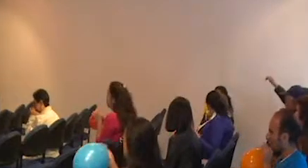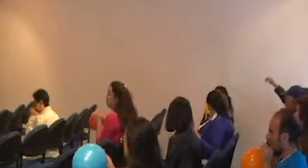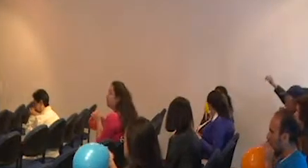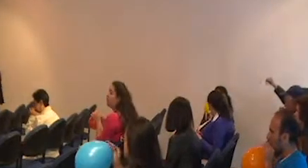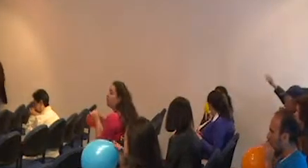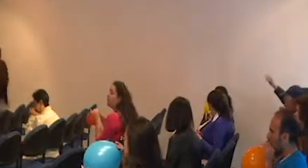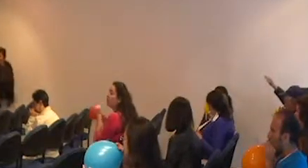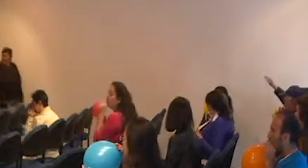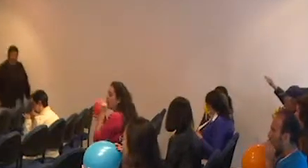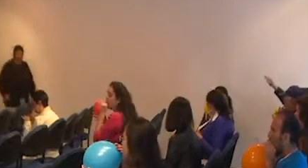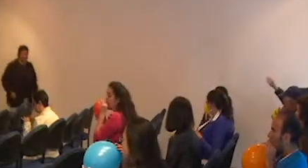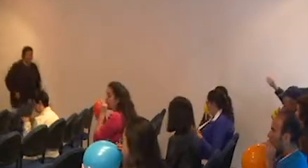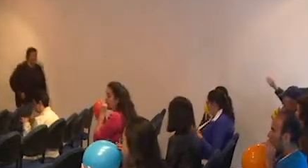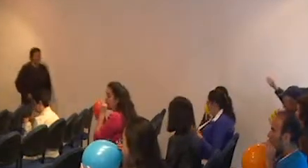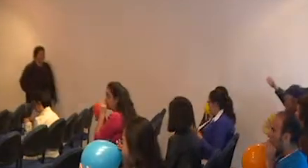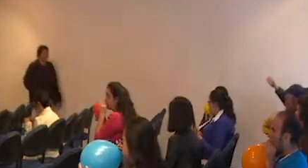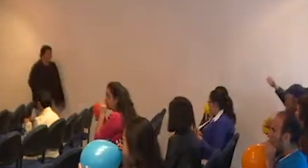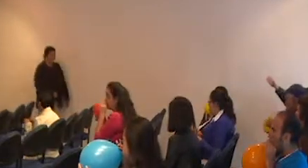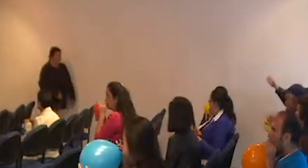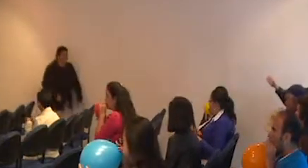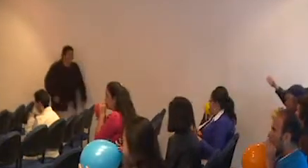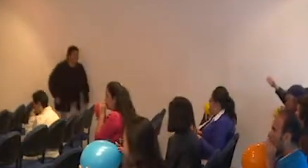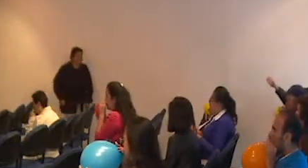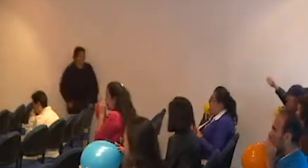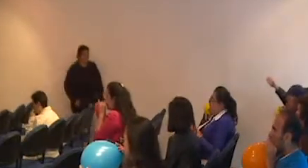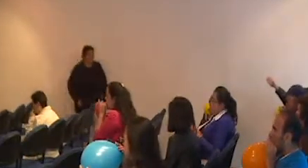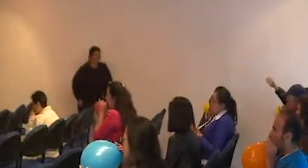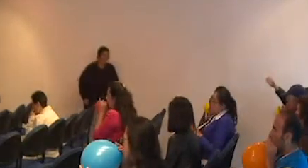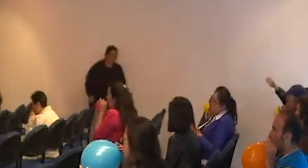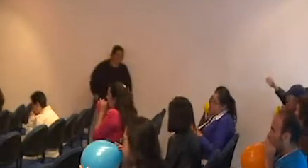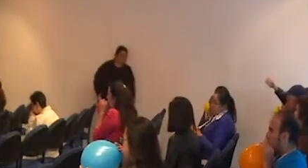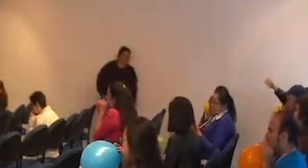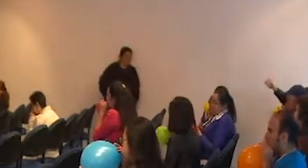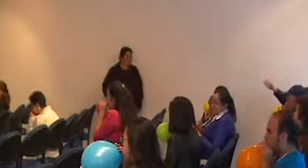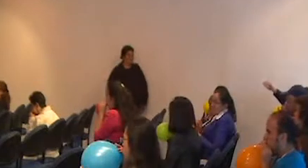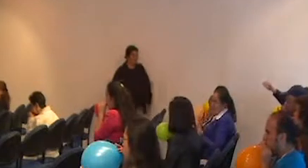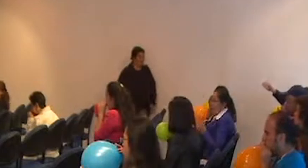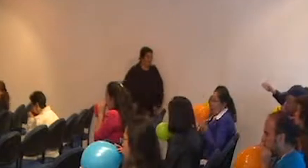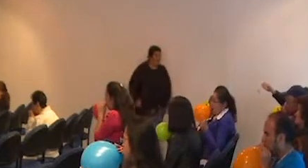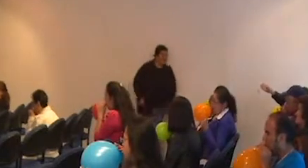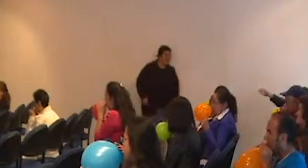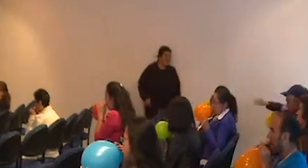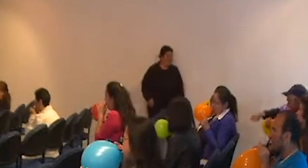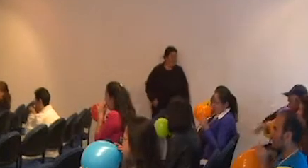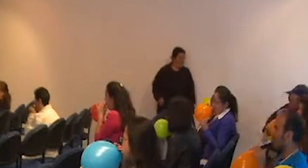Vamos a meter ahí las veces que hemos dicho que estamos aburridos con nosotros mismos.